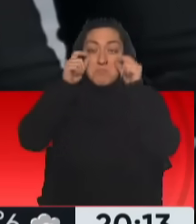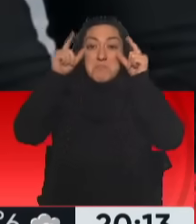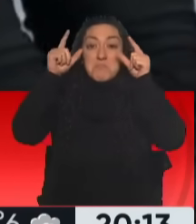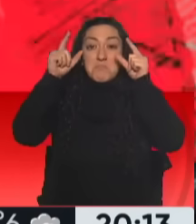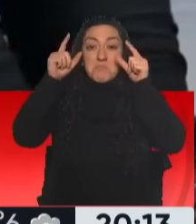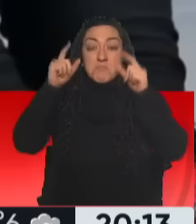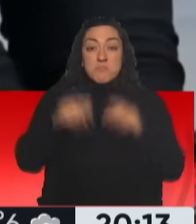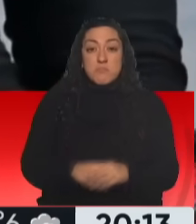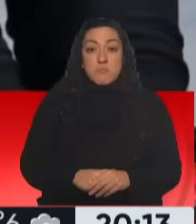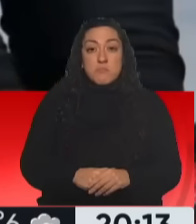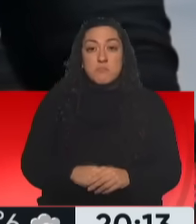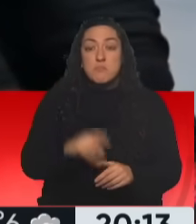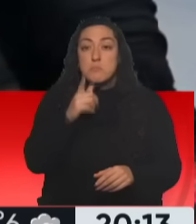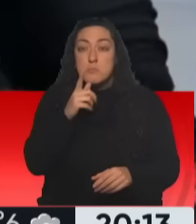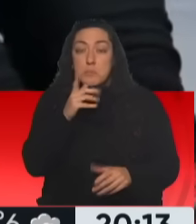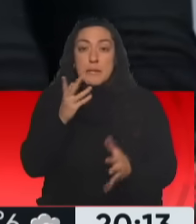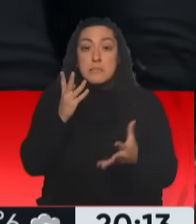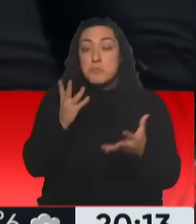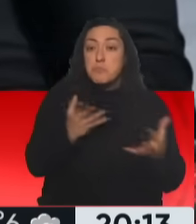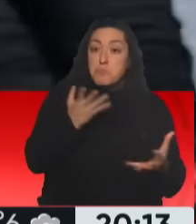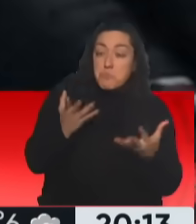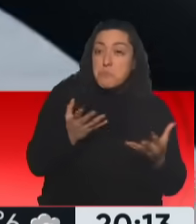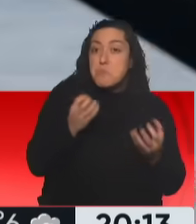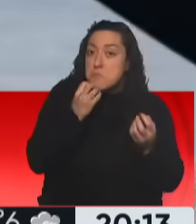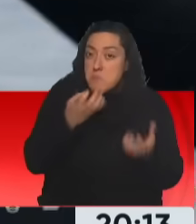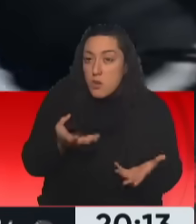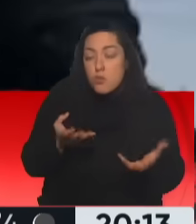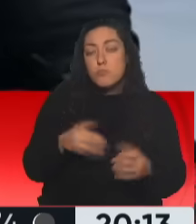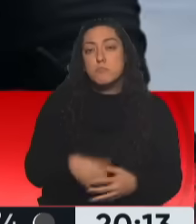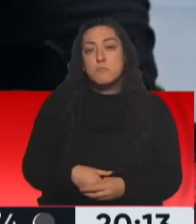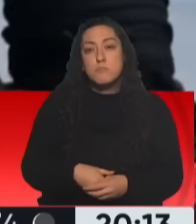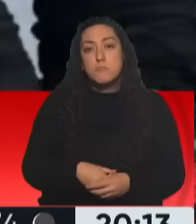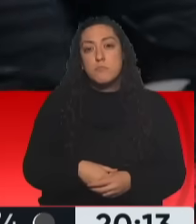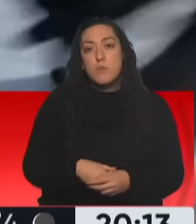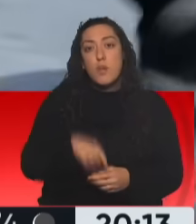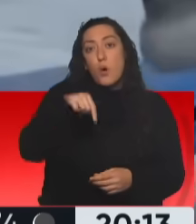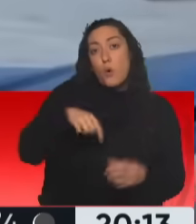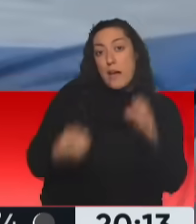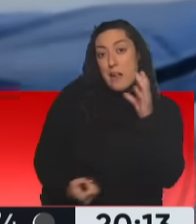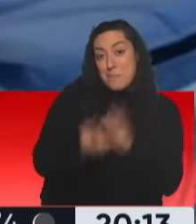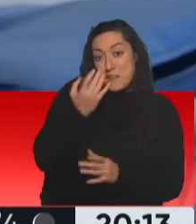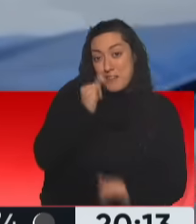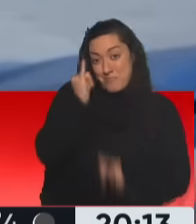tipo de... Pero obviamente entre el parte de hoy a la mañana